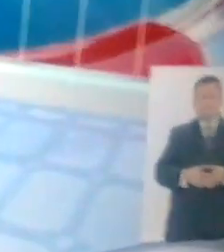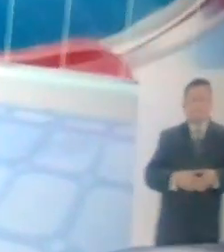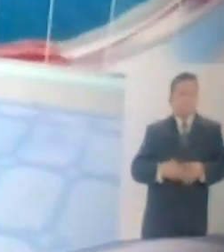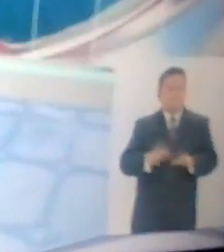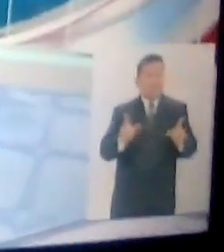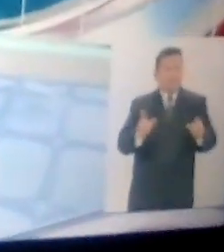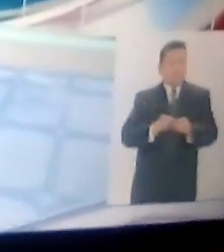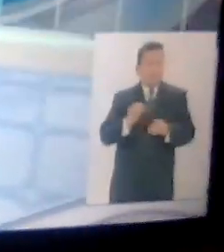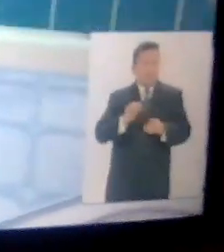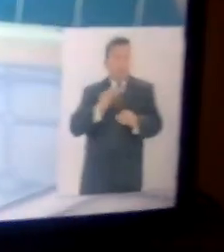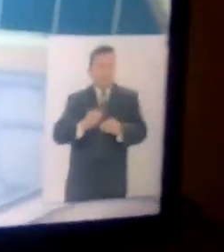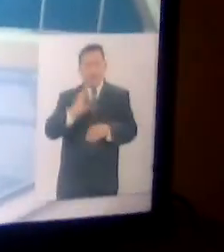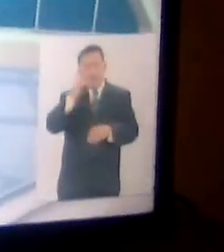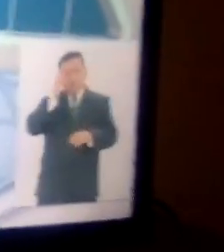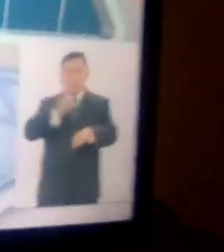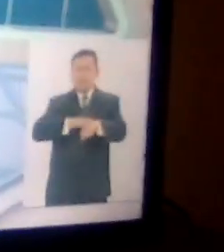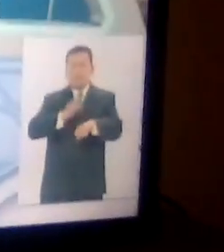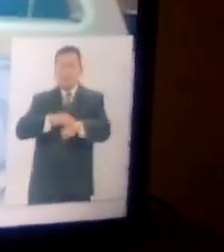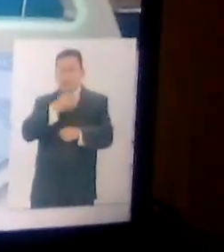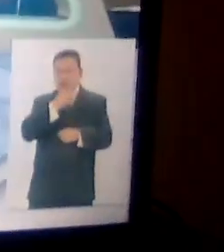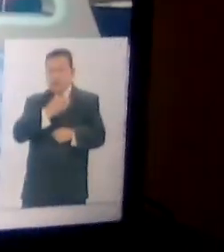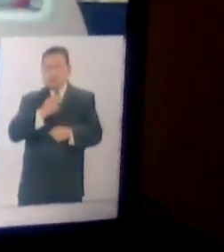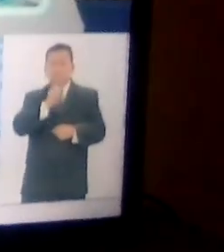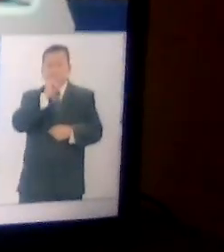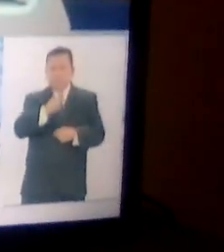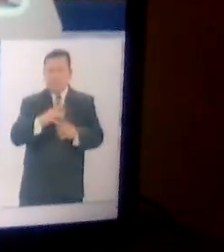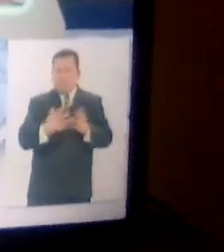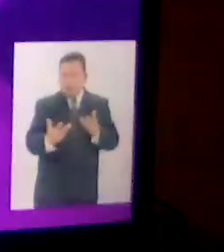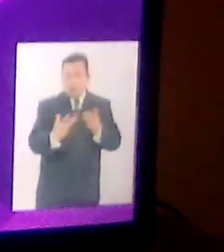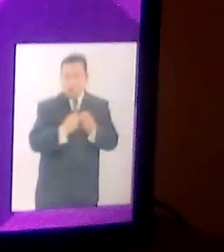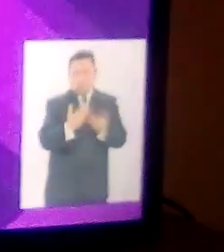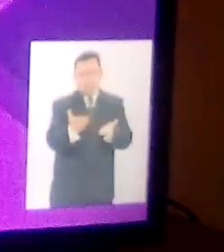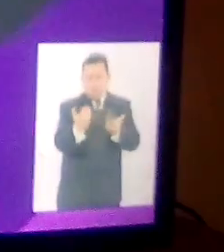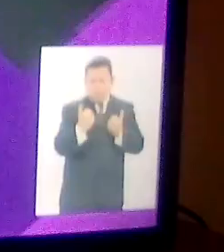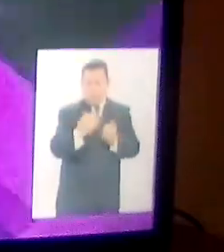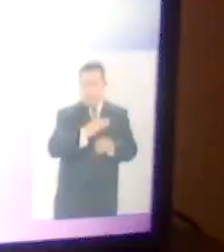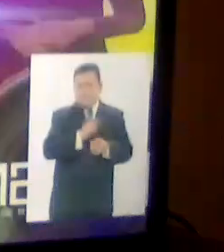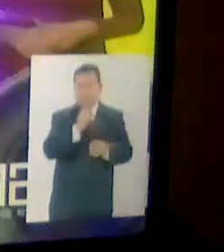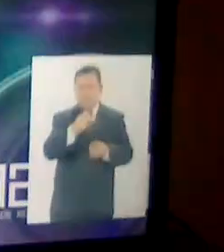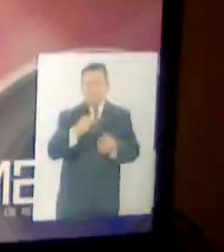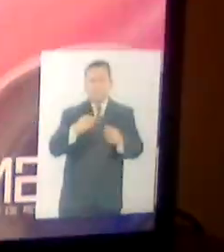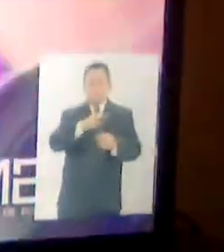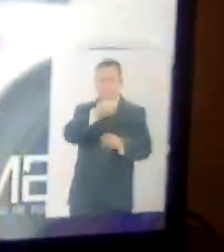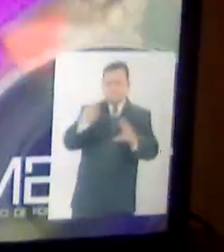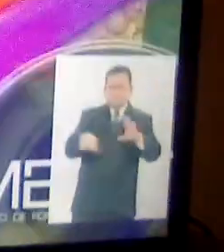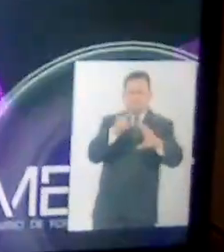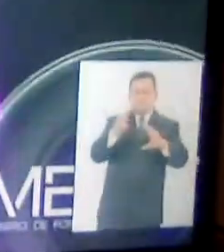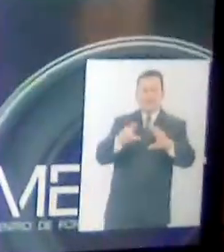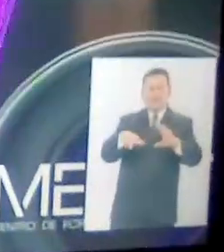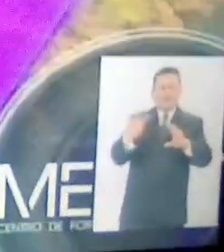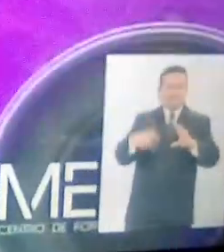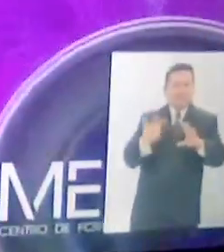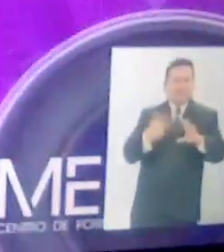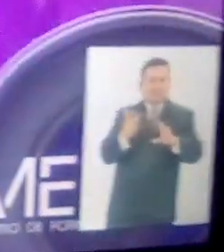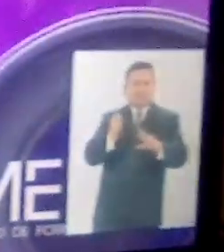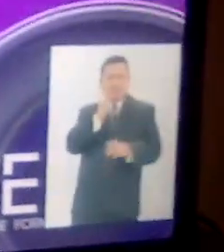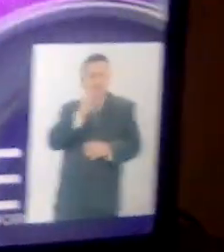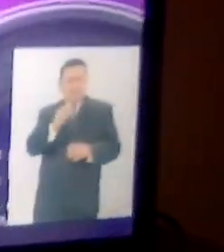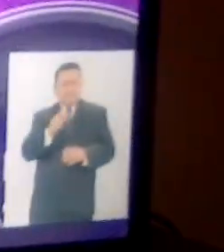Ya para terminar, recordarles la invitación para que formen parte de la gran experiencia de Media 13, Centro de Formación Profesional,